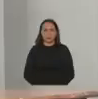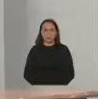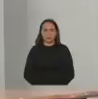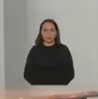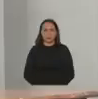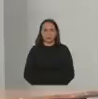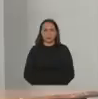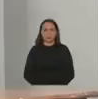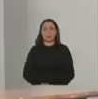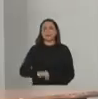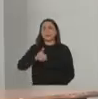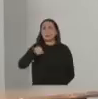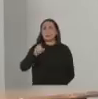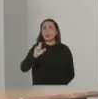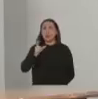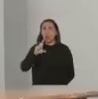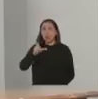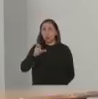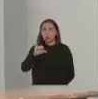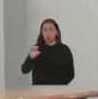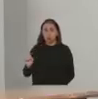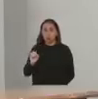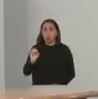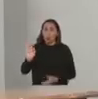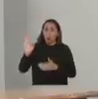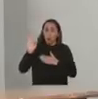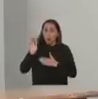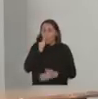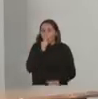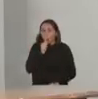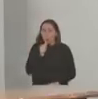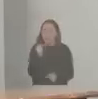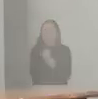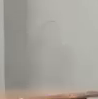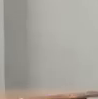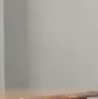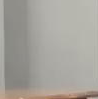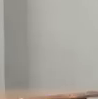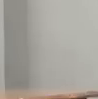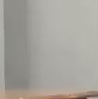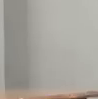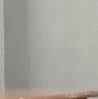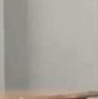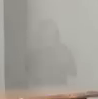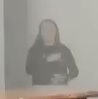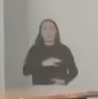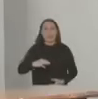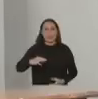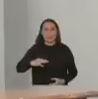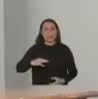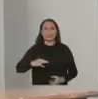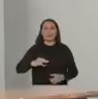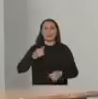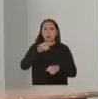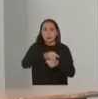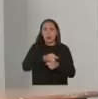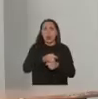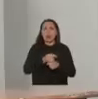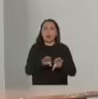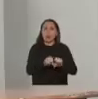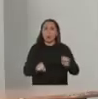desacoplar el proceso constitucional del texto. Ya, pero esa ahí, tesis fracasó. Axel. Ya, pero ahí el senador dijo algo súper importante, senador. Una